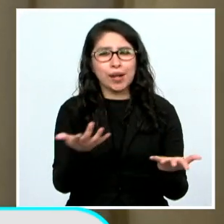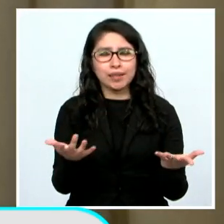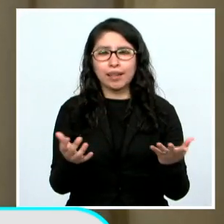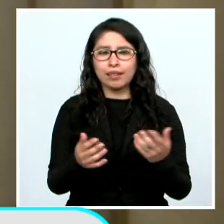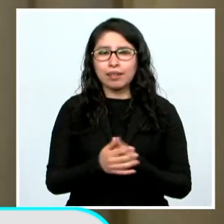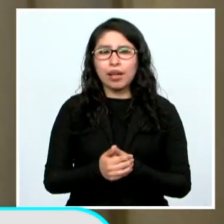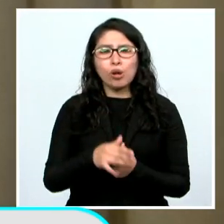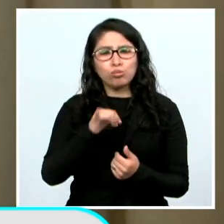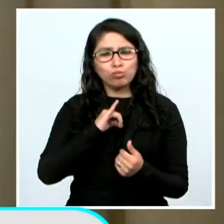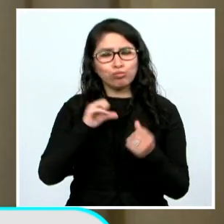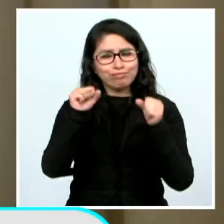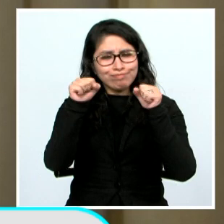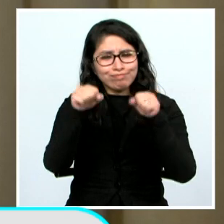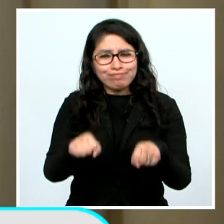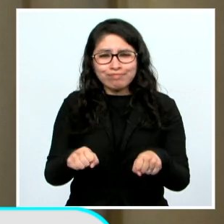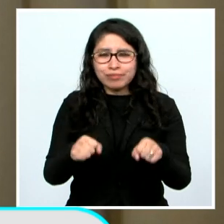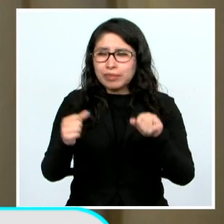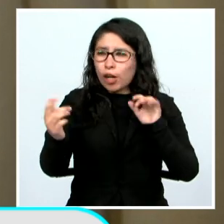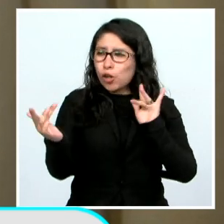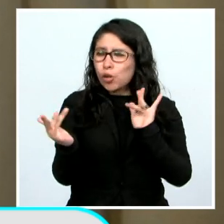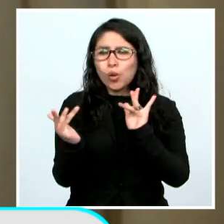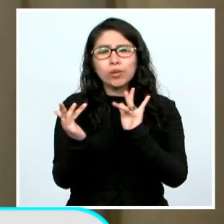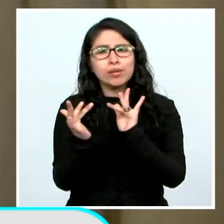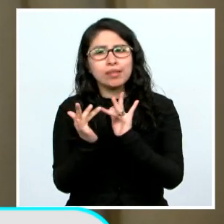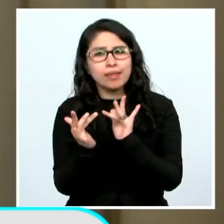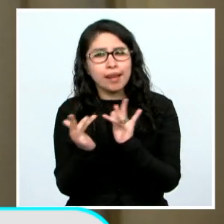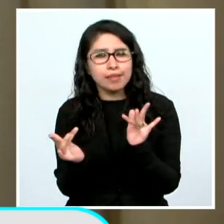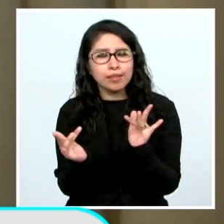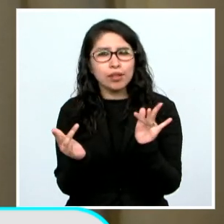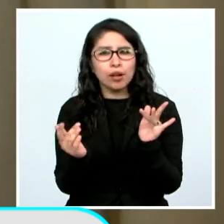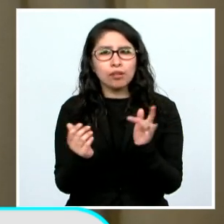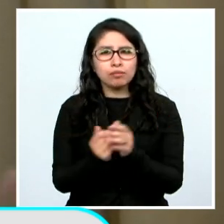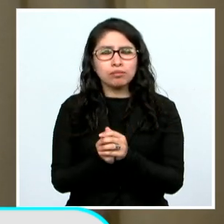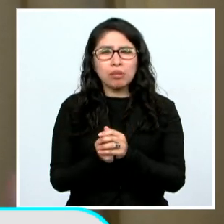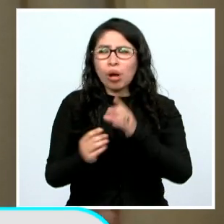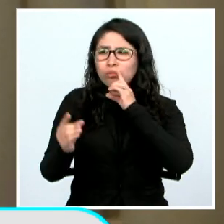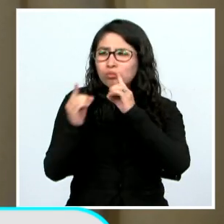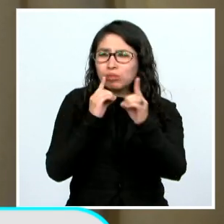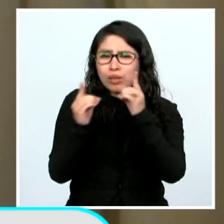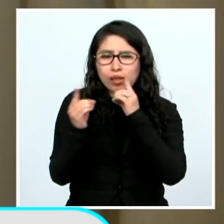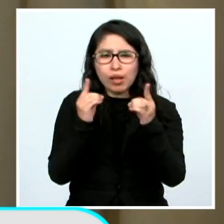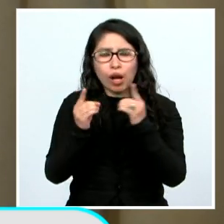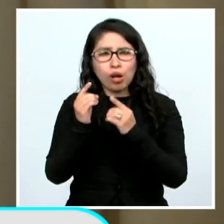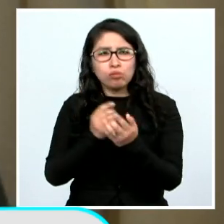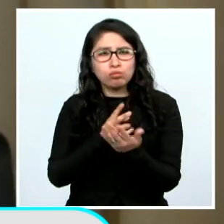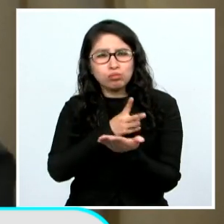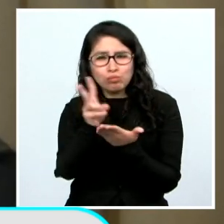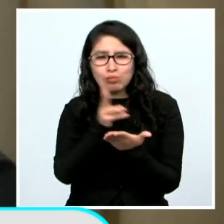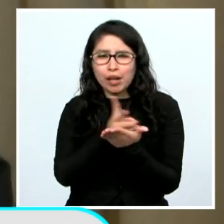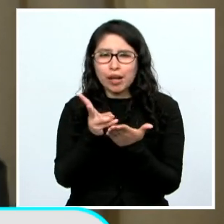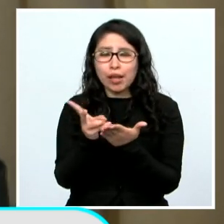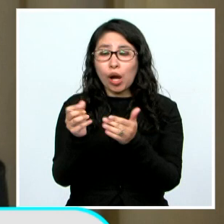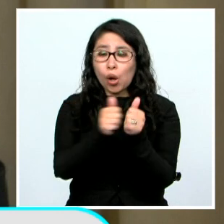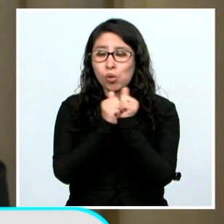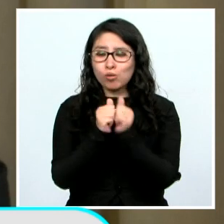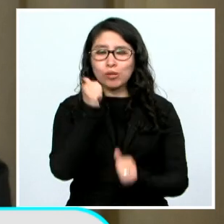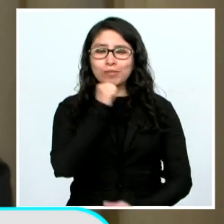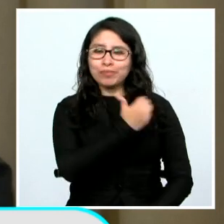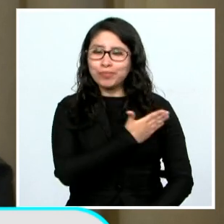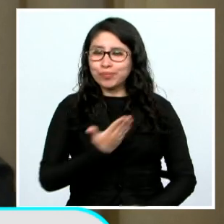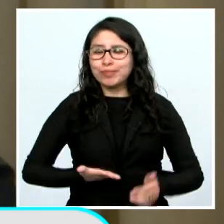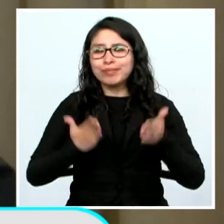la posibilidad de hablar en un diálogo sincero, abierto, franco, con la primera autoridad de Bolivia.